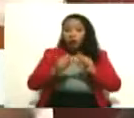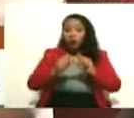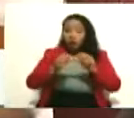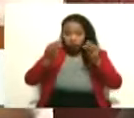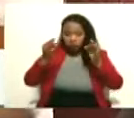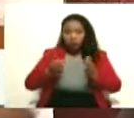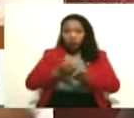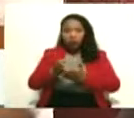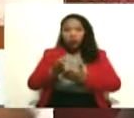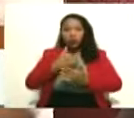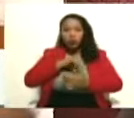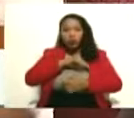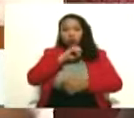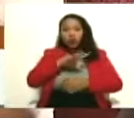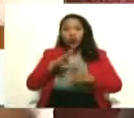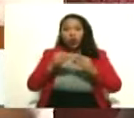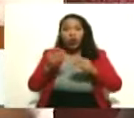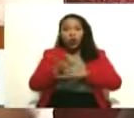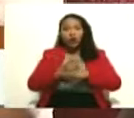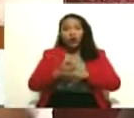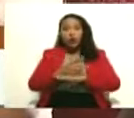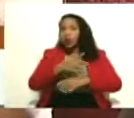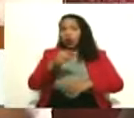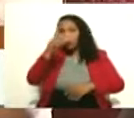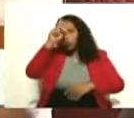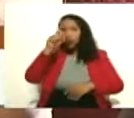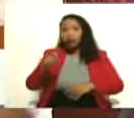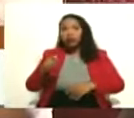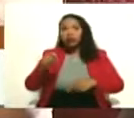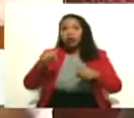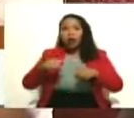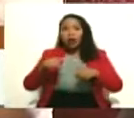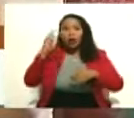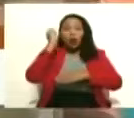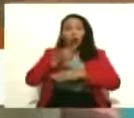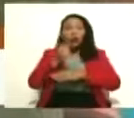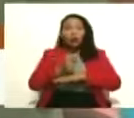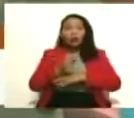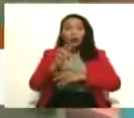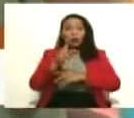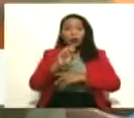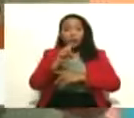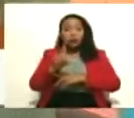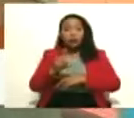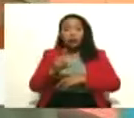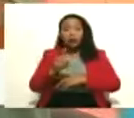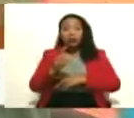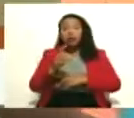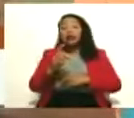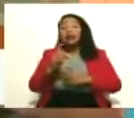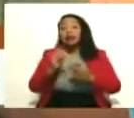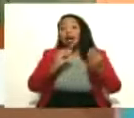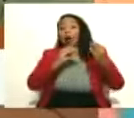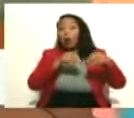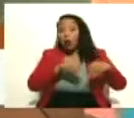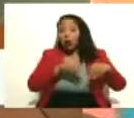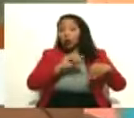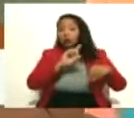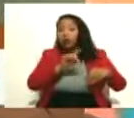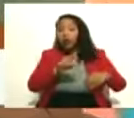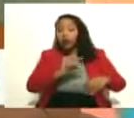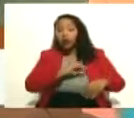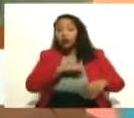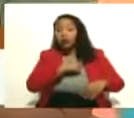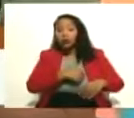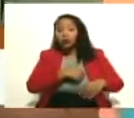que históricamente hemos tenido todos los gobiernos de no reconocer la jurisdicción de la Corte. Segunda pregunta, si estamos de acuerdo en que sea solo el Acuerdo de Ginebra.